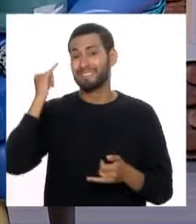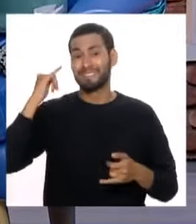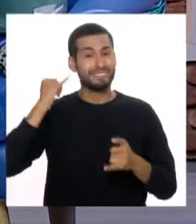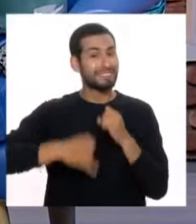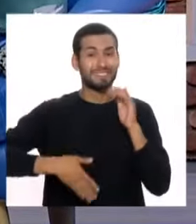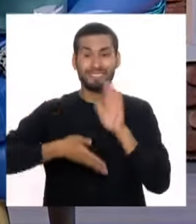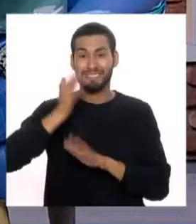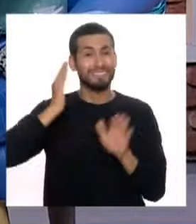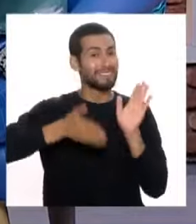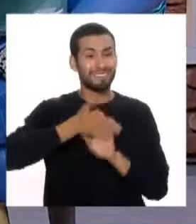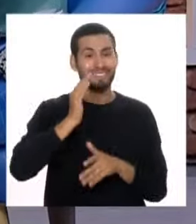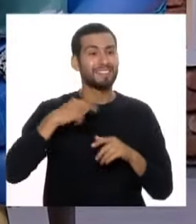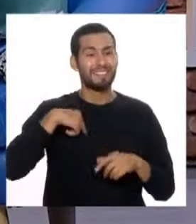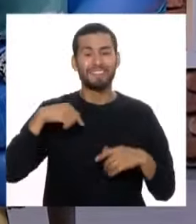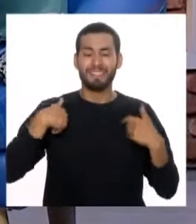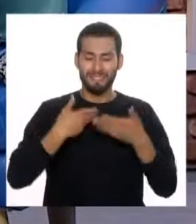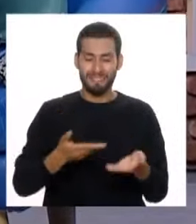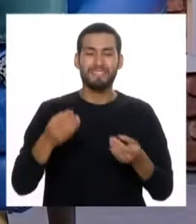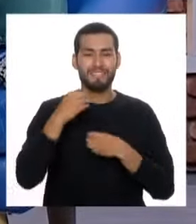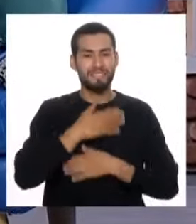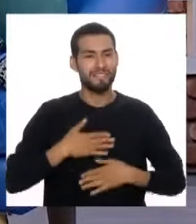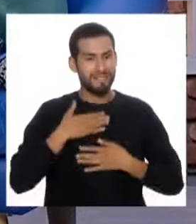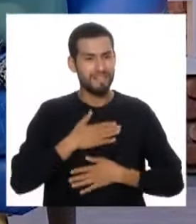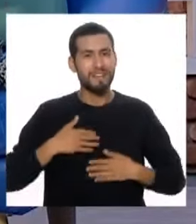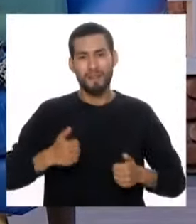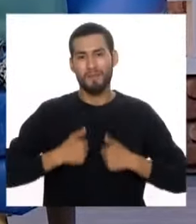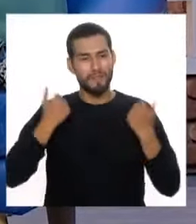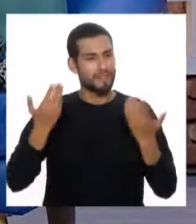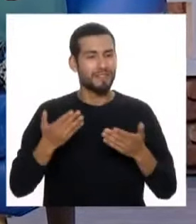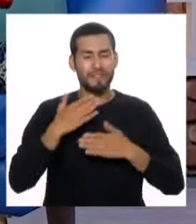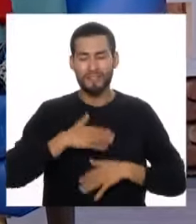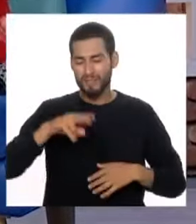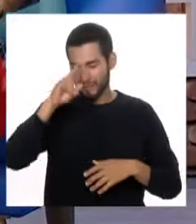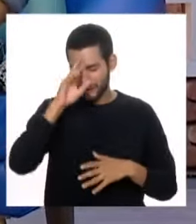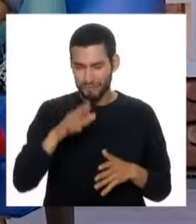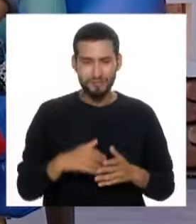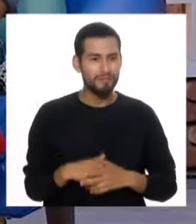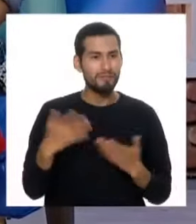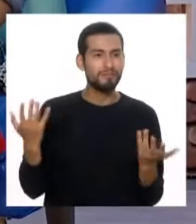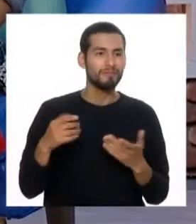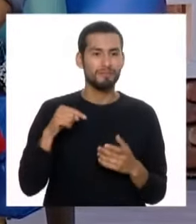Nos tenemos que ir con esta mesa y a disfrutar de la vida, a disfrutar de la peruanidad, y si es a